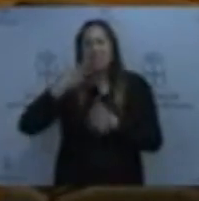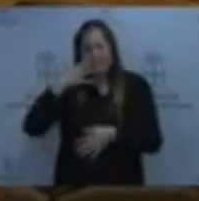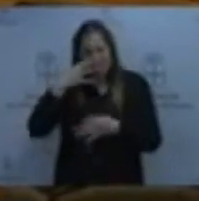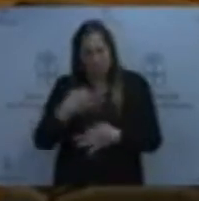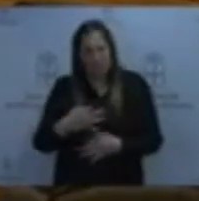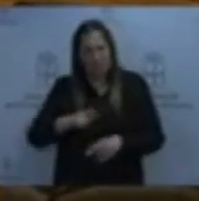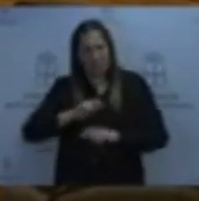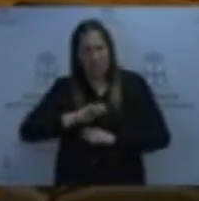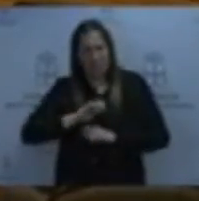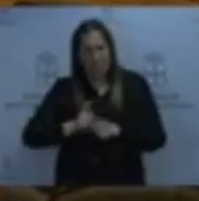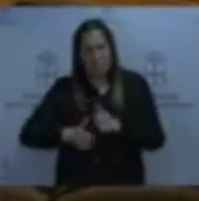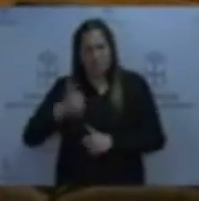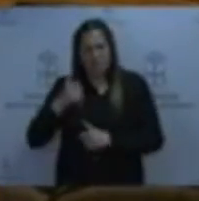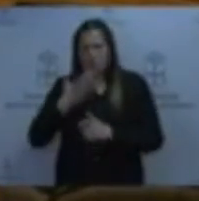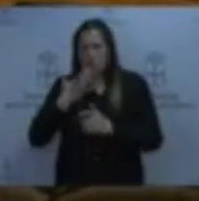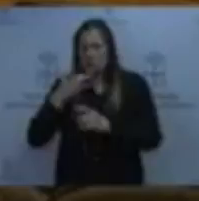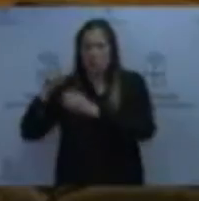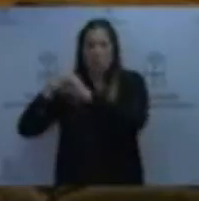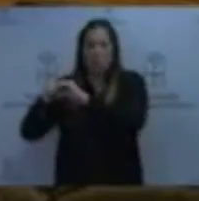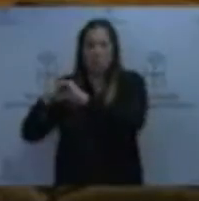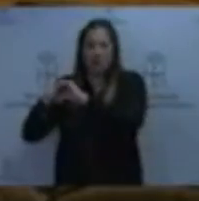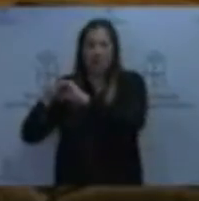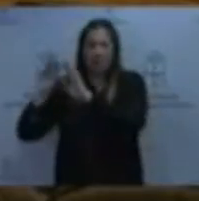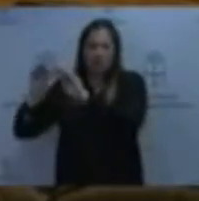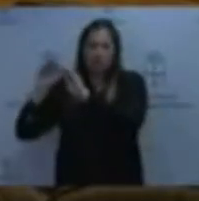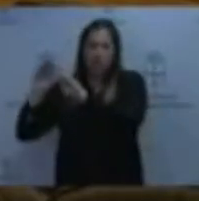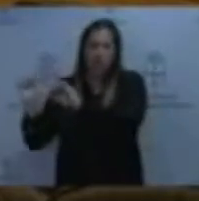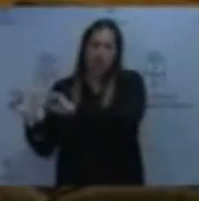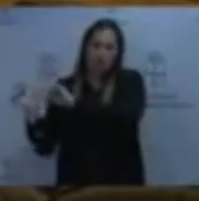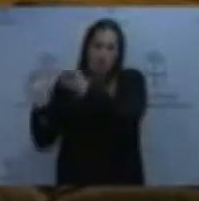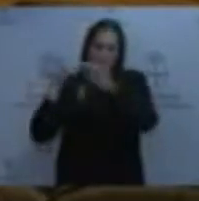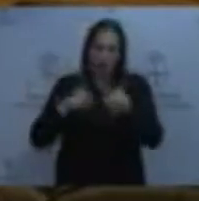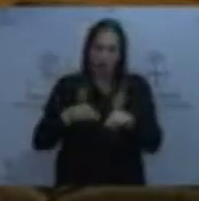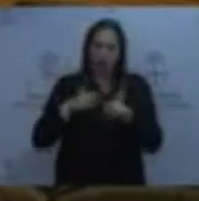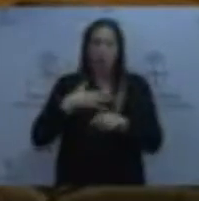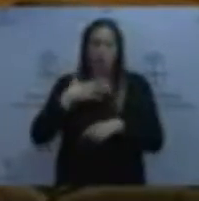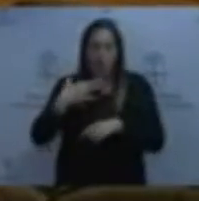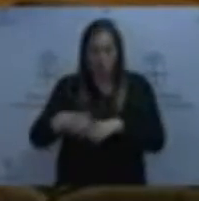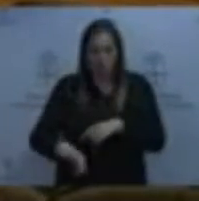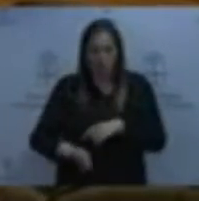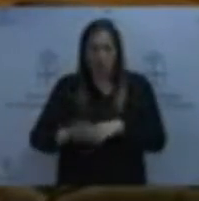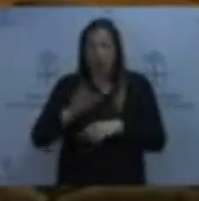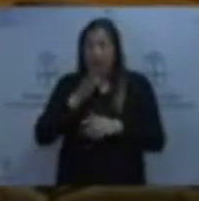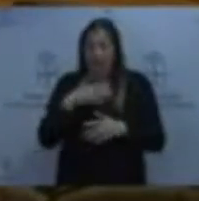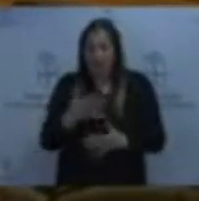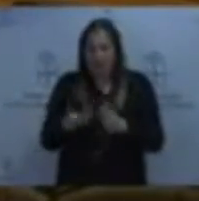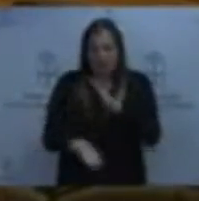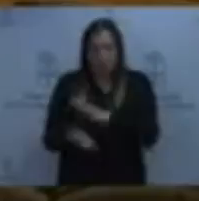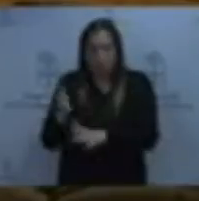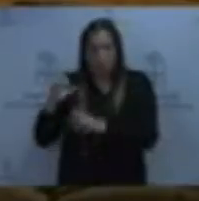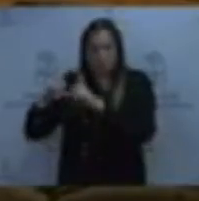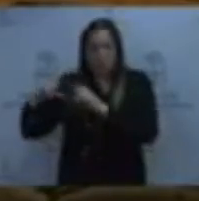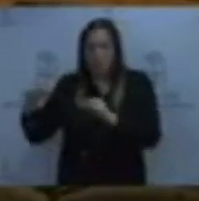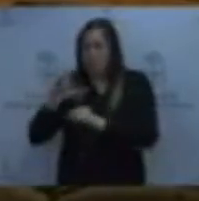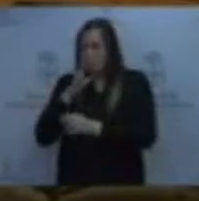los egresados de las plazas en formación que ahora mismo pues afuxen de Asturias porque no tienen la